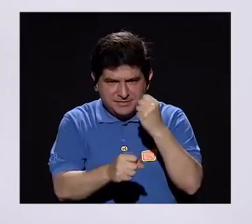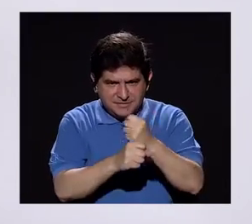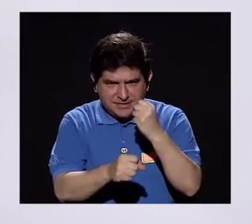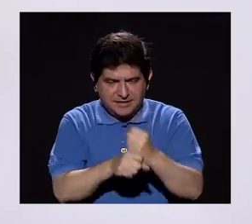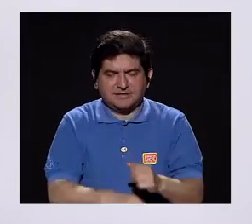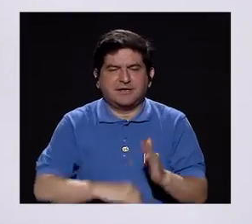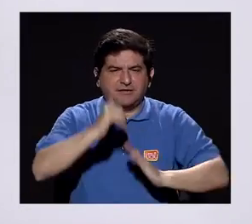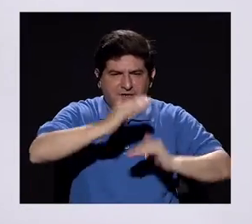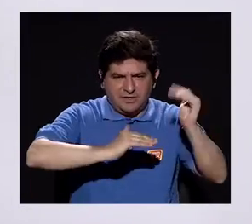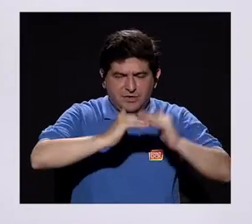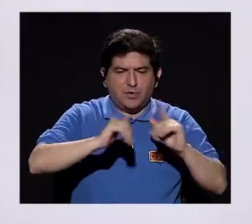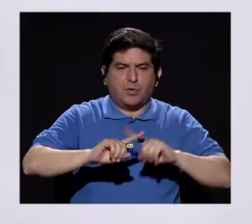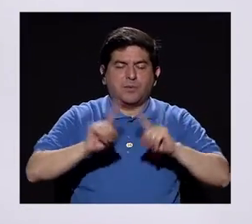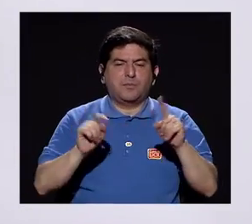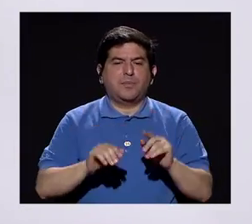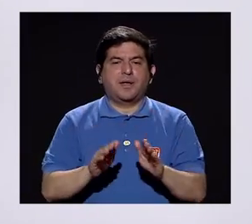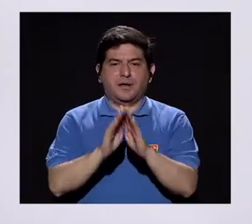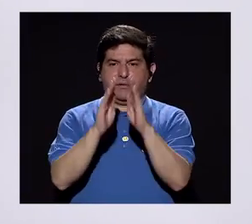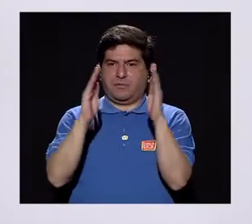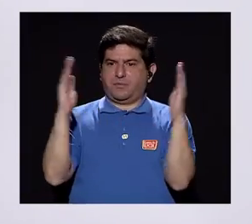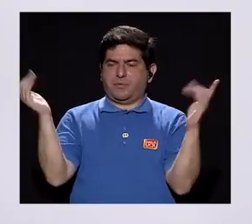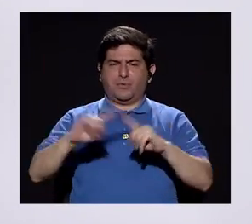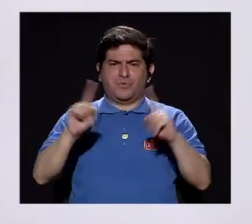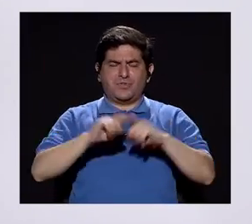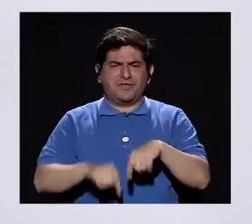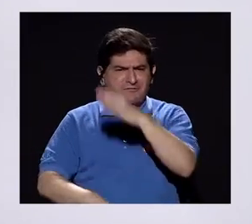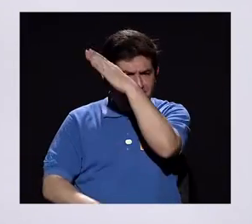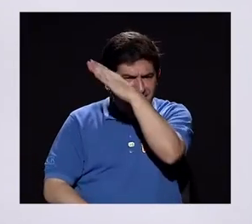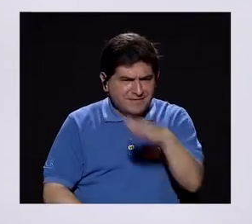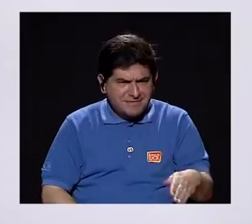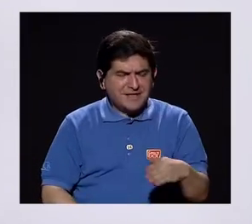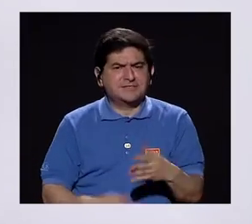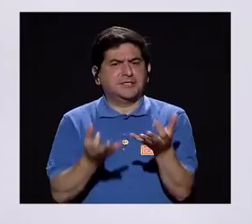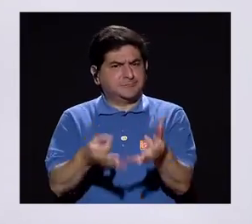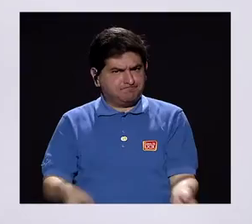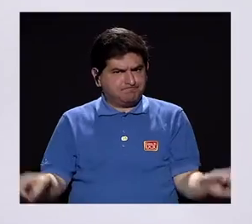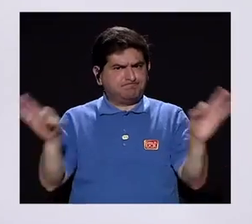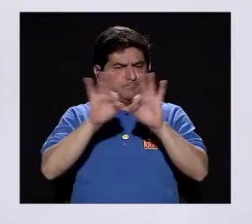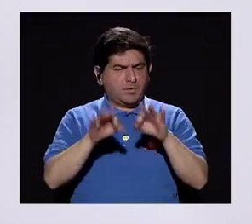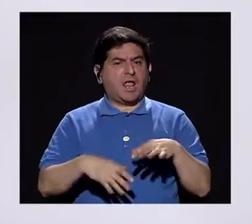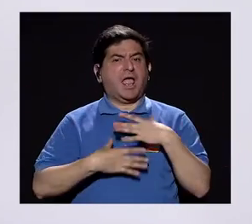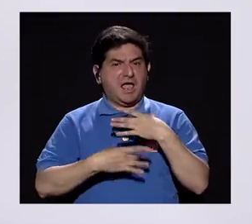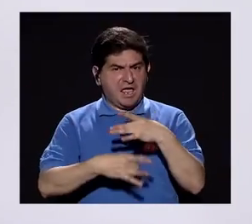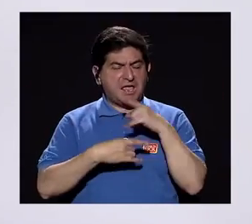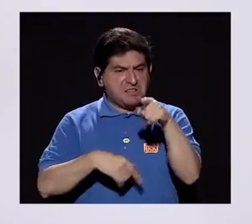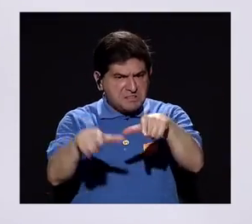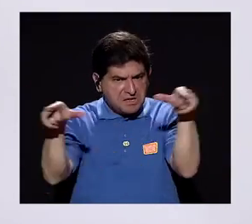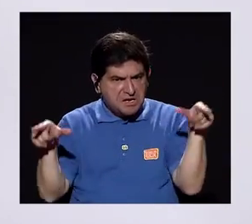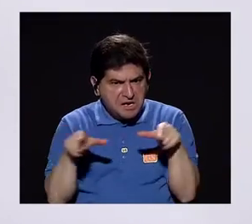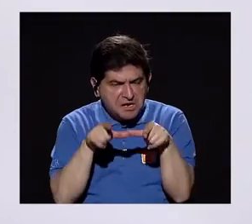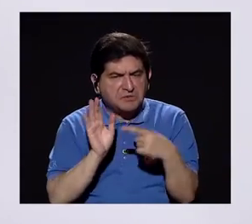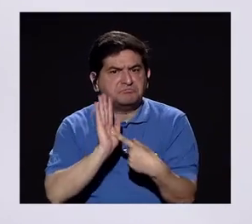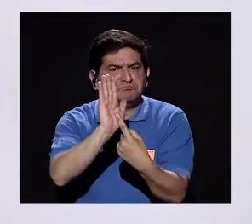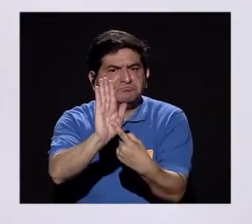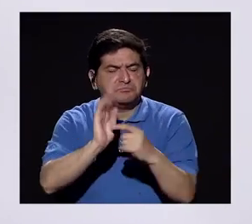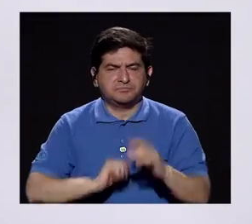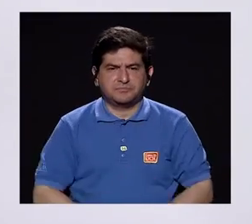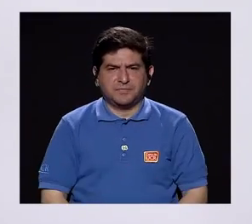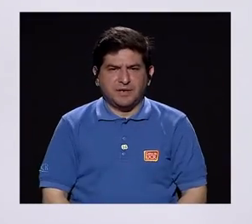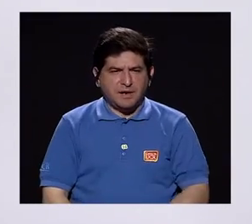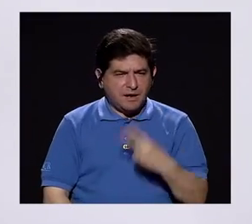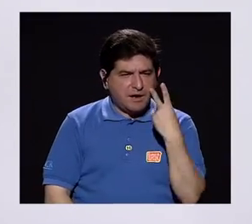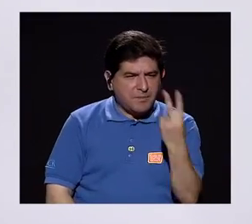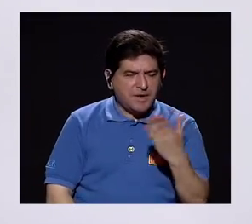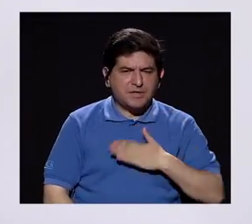verdad sin embargo ahí nos fuimos ampliando a otros ejes que nos parecieron importantes e interesantes en el relleno existentes